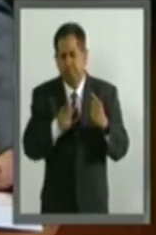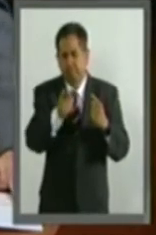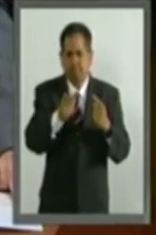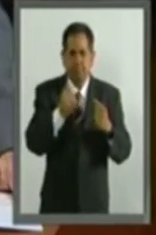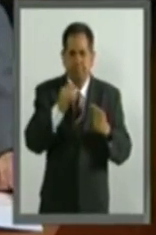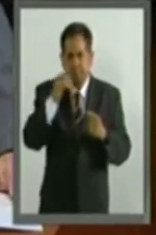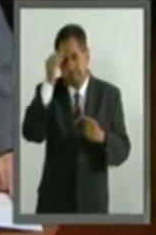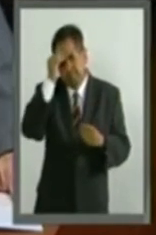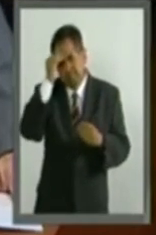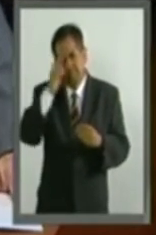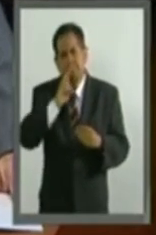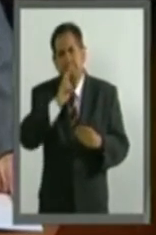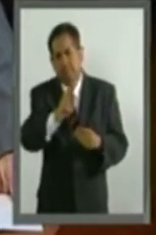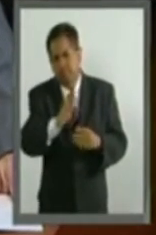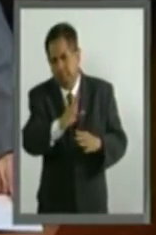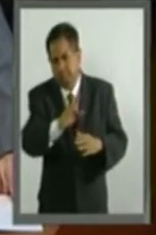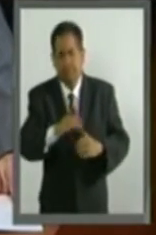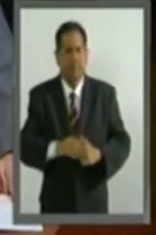comentarios.